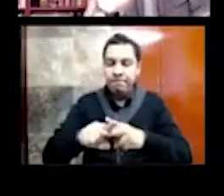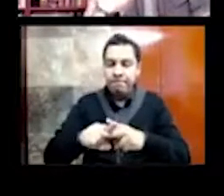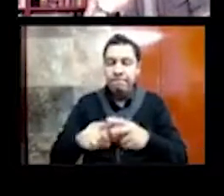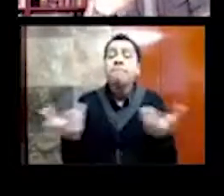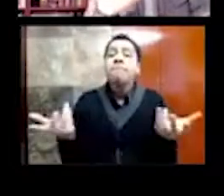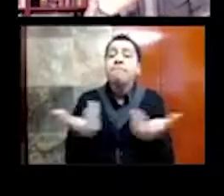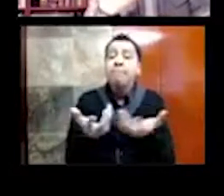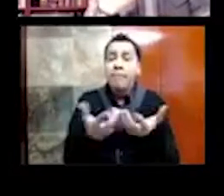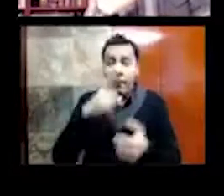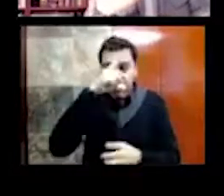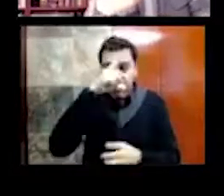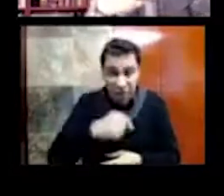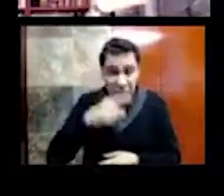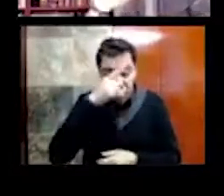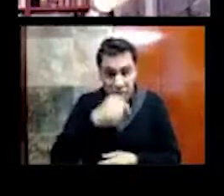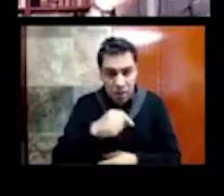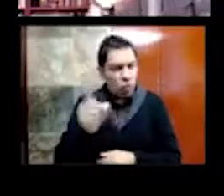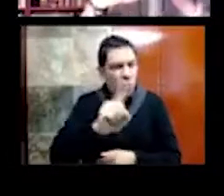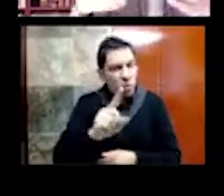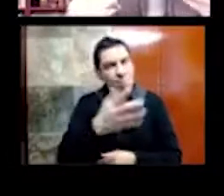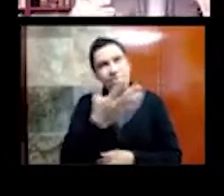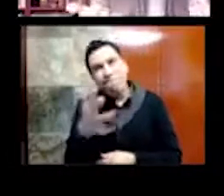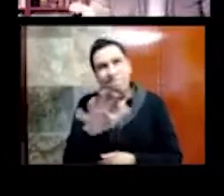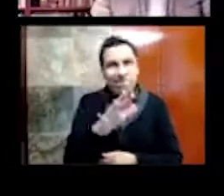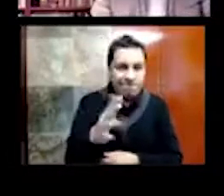no a fallar, pero empieza a ser